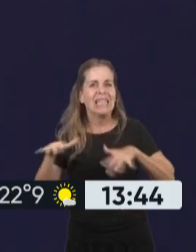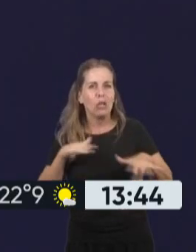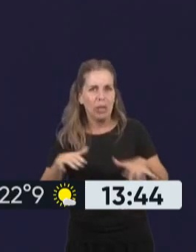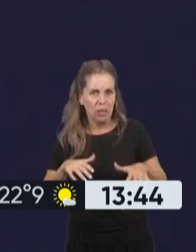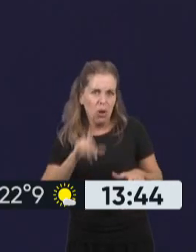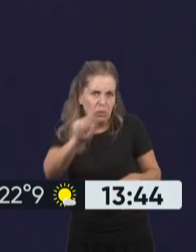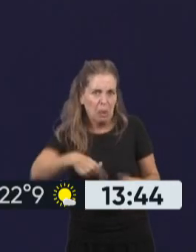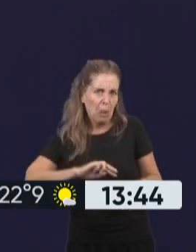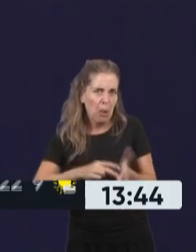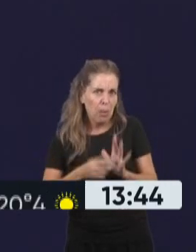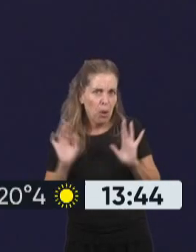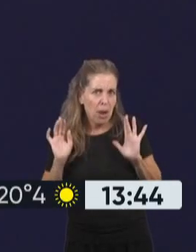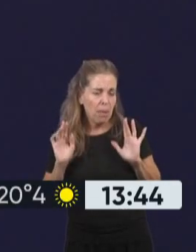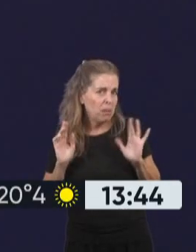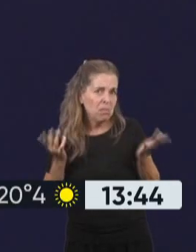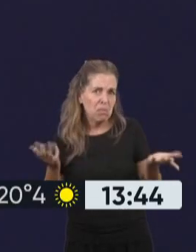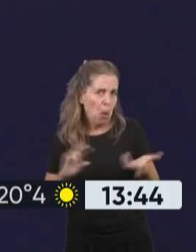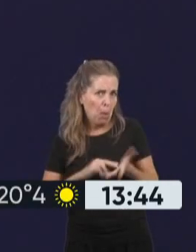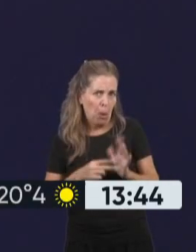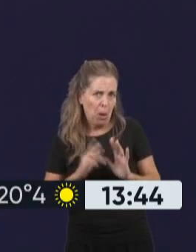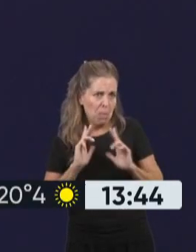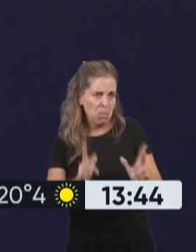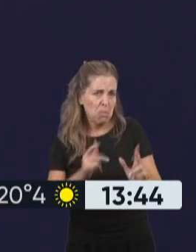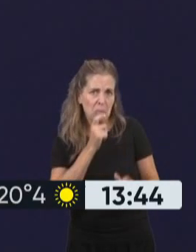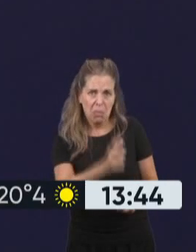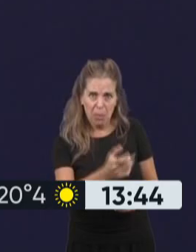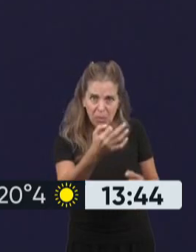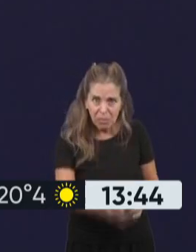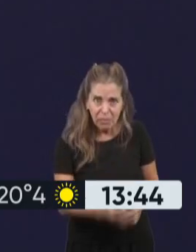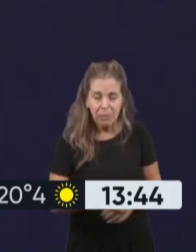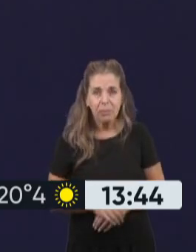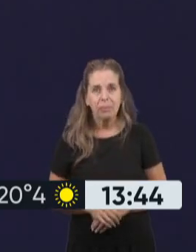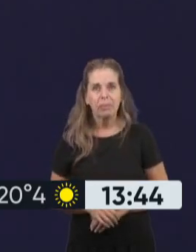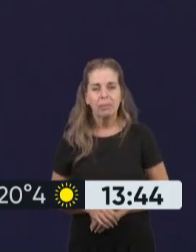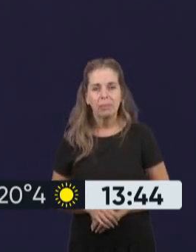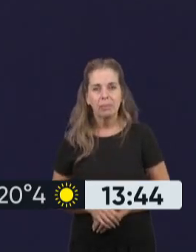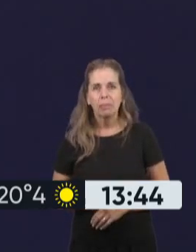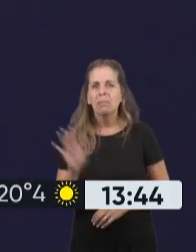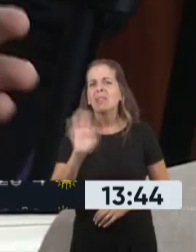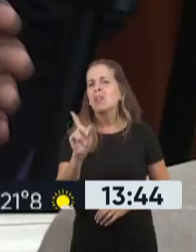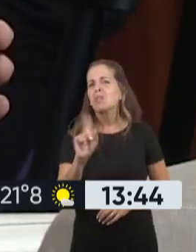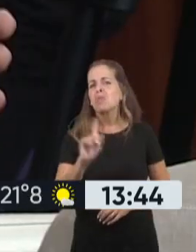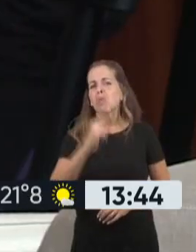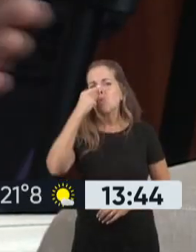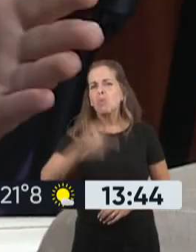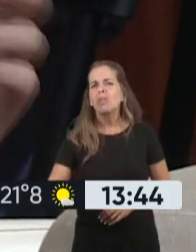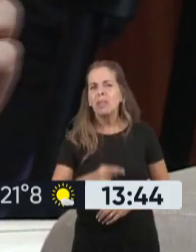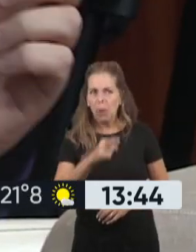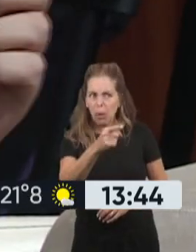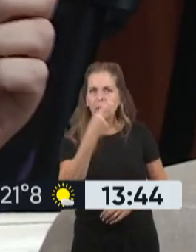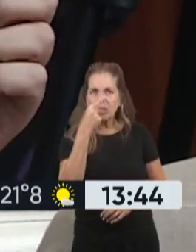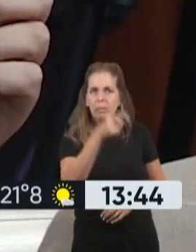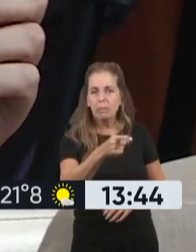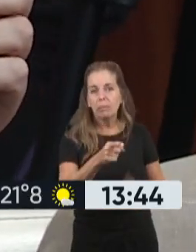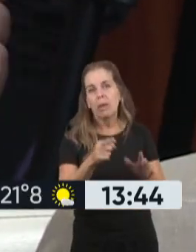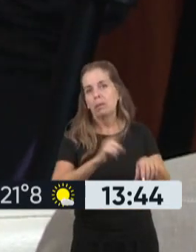problemas más. Así que bueno, espero haber respondido tu pregunta. No, yo solamente la última, es muy interesante lo que decís de Macri. Me